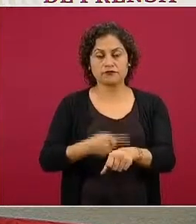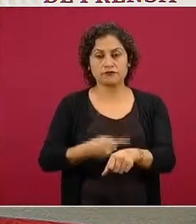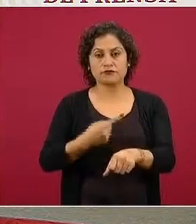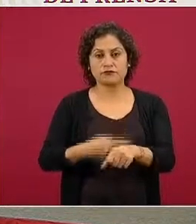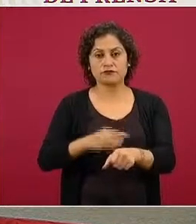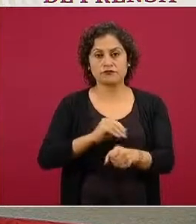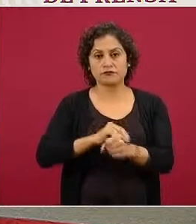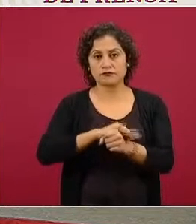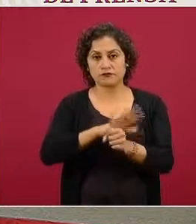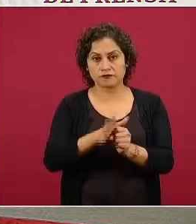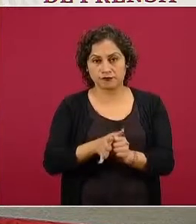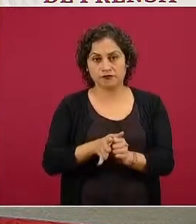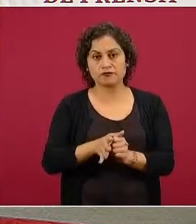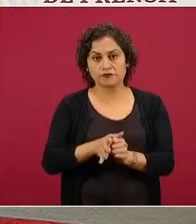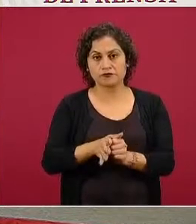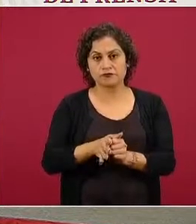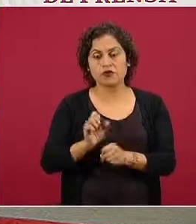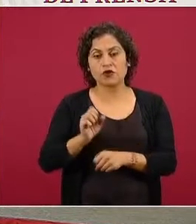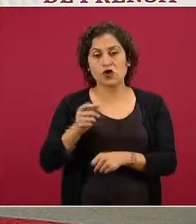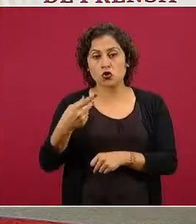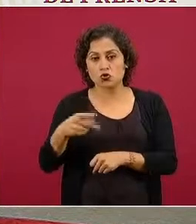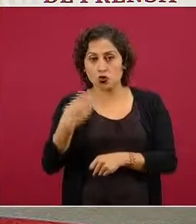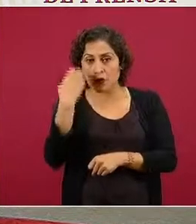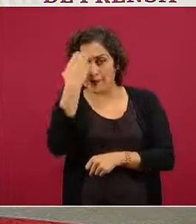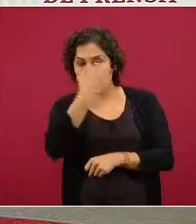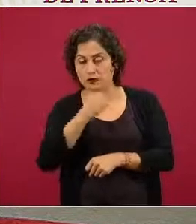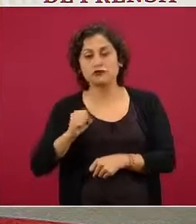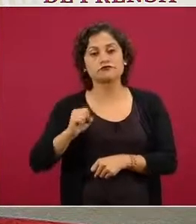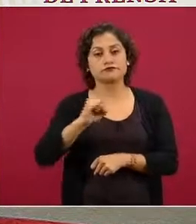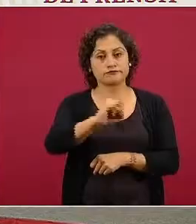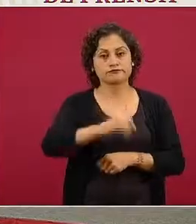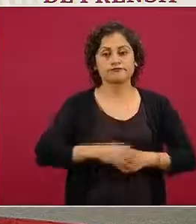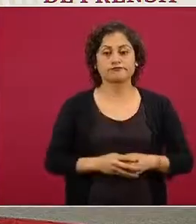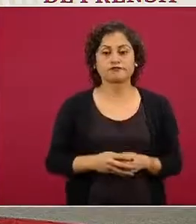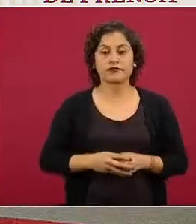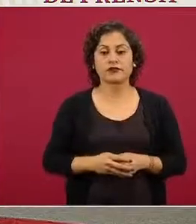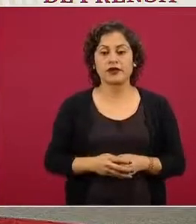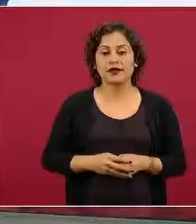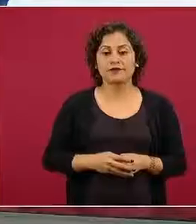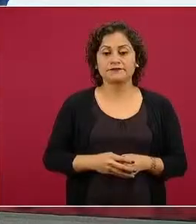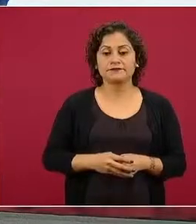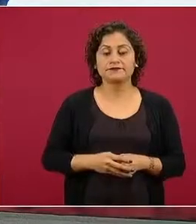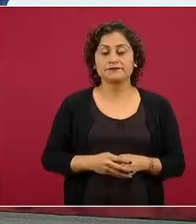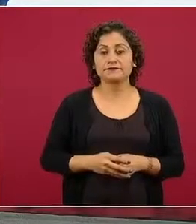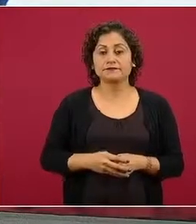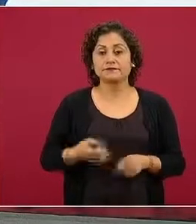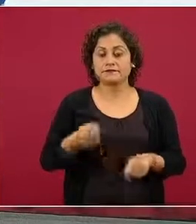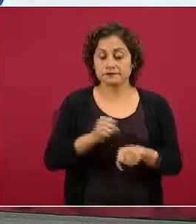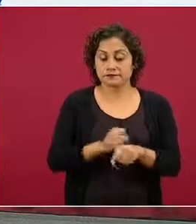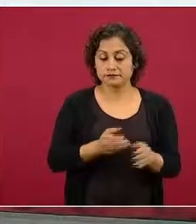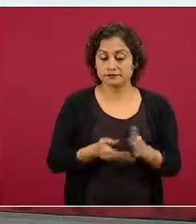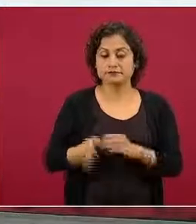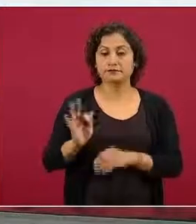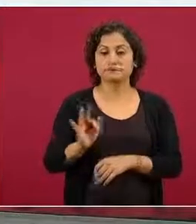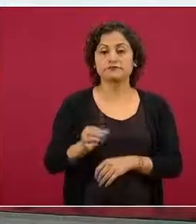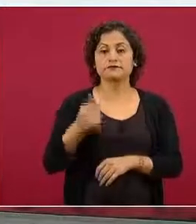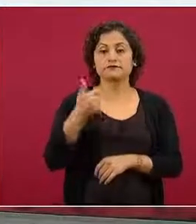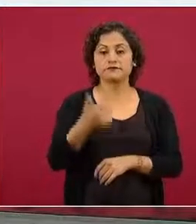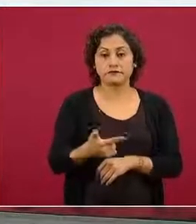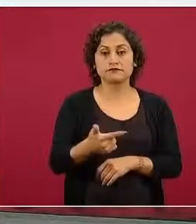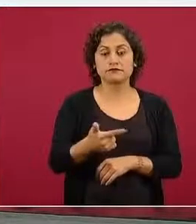cuya resultado fue positivo. Para la semana 47 tenemos una positividad